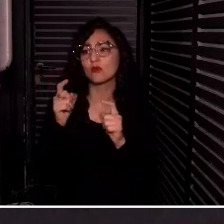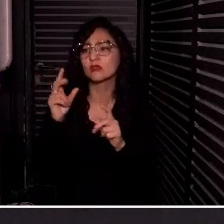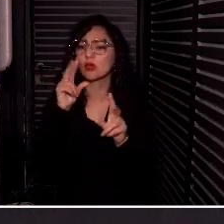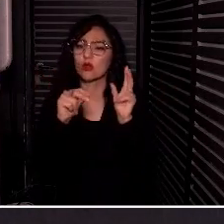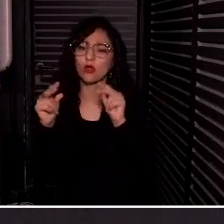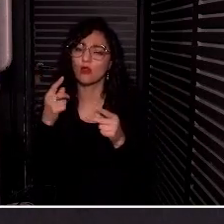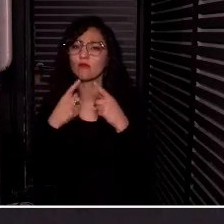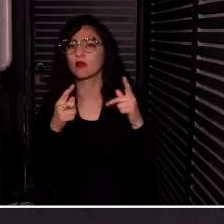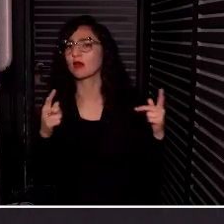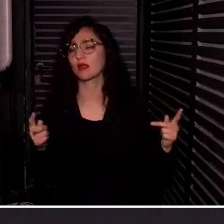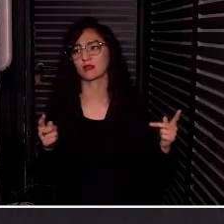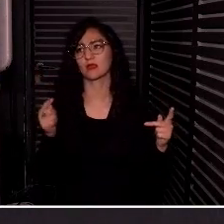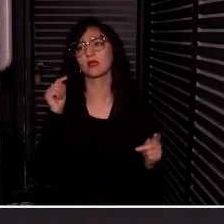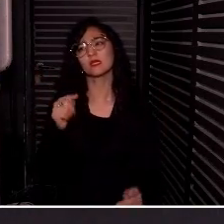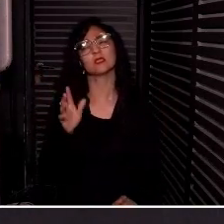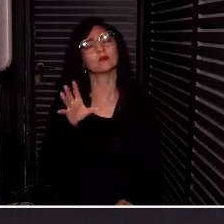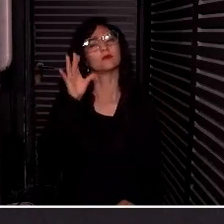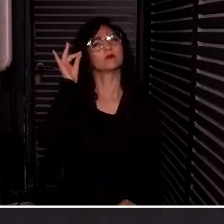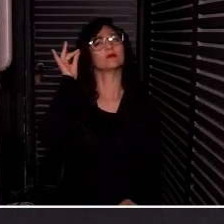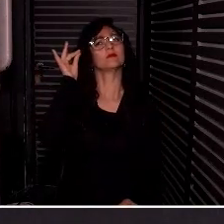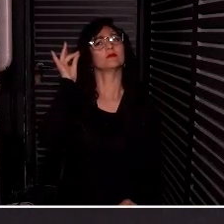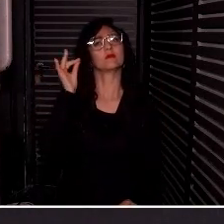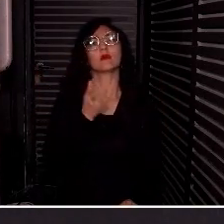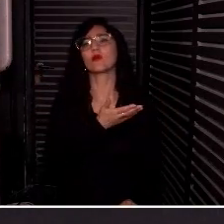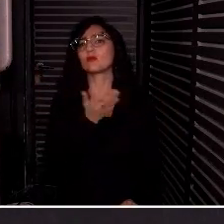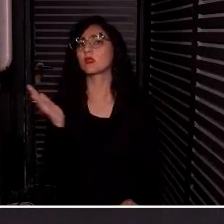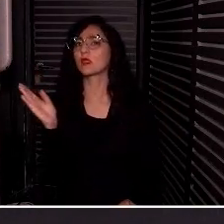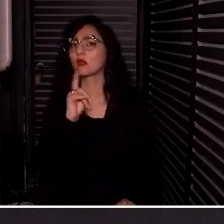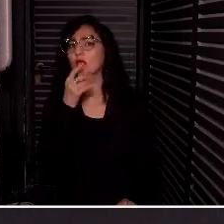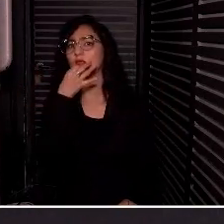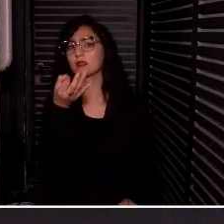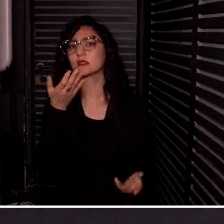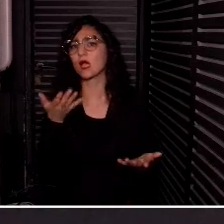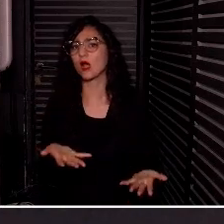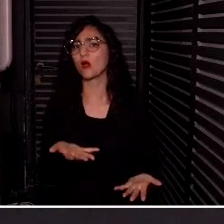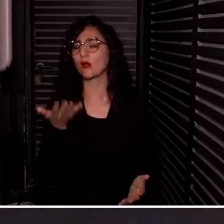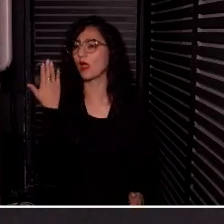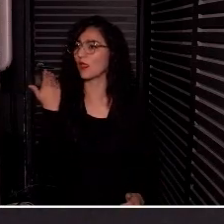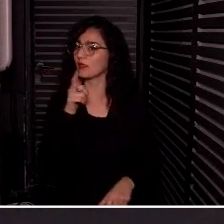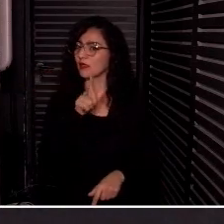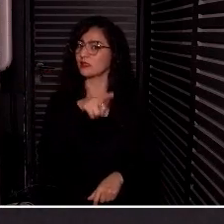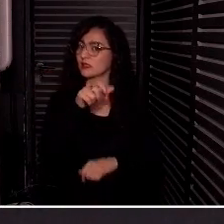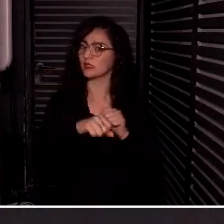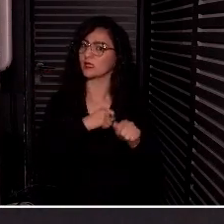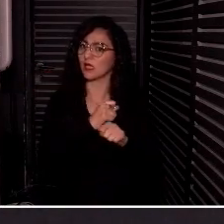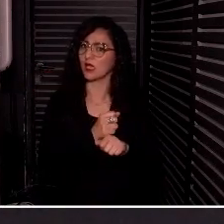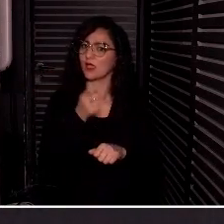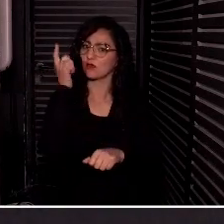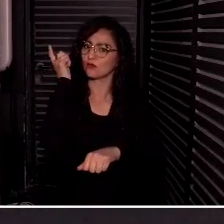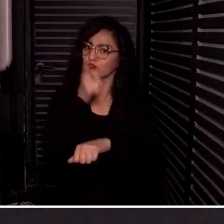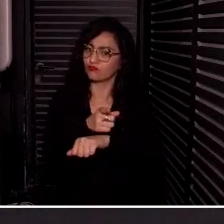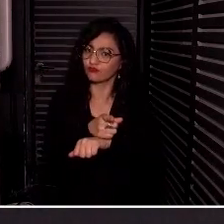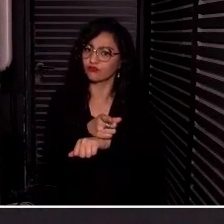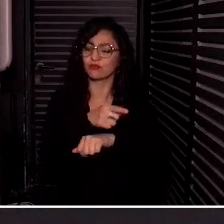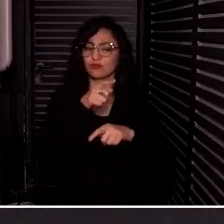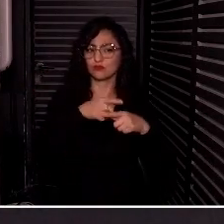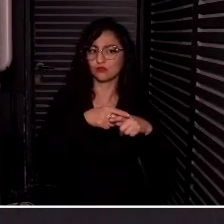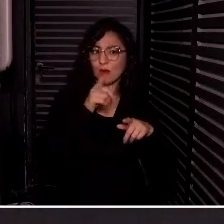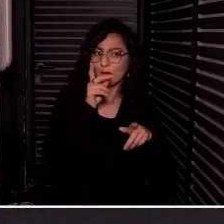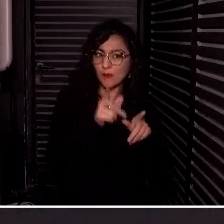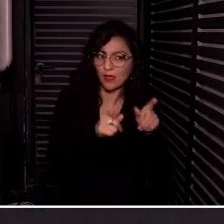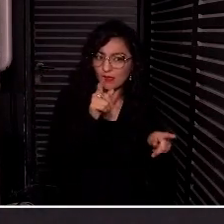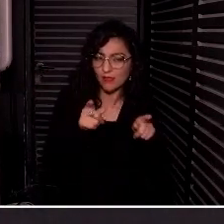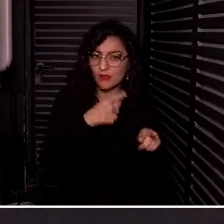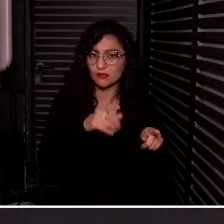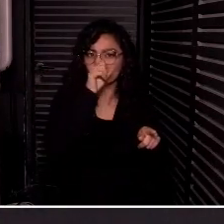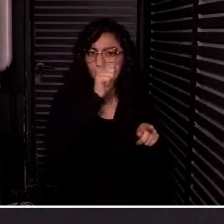etcétera etcétera me llama la atención que ninguno haga Eco De que vivimos una dictadura de 17 años y que hemos construido un un relato a